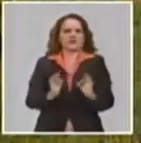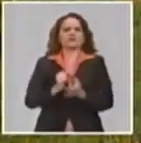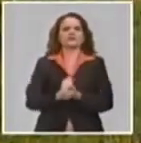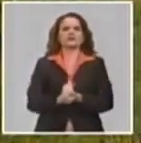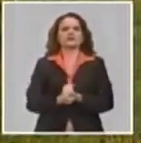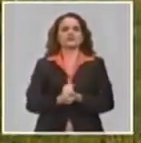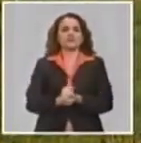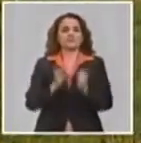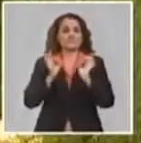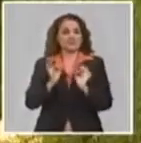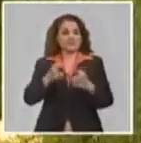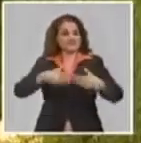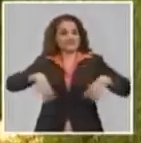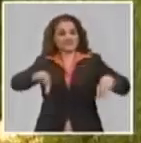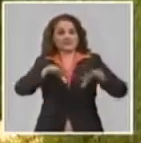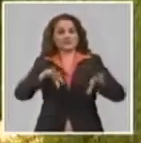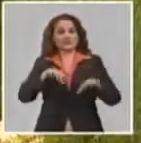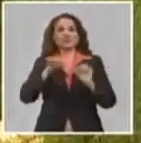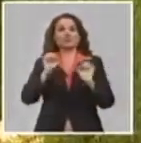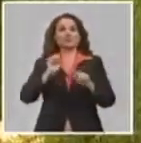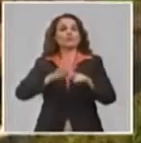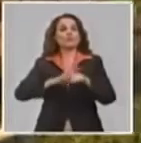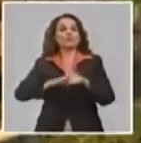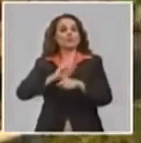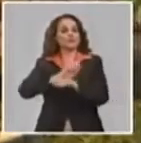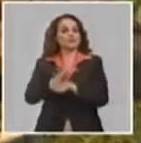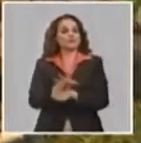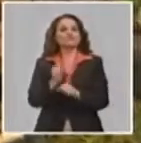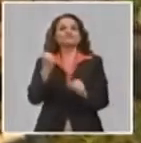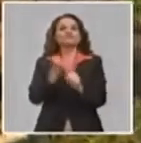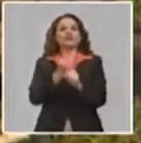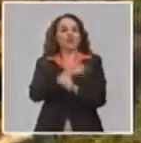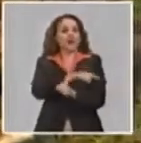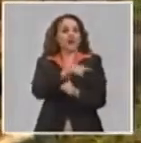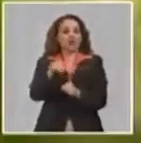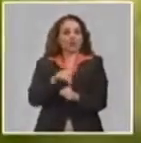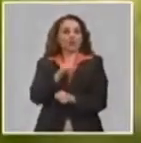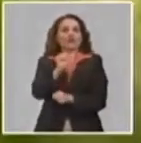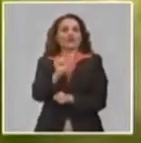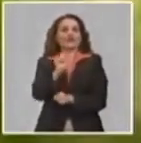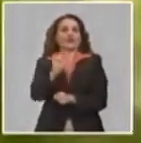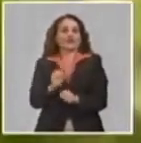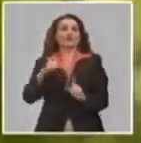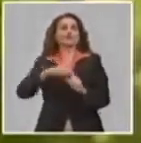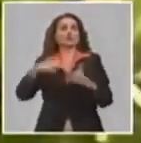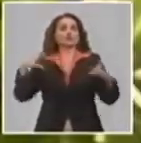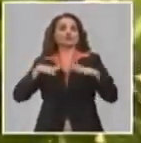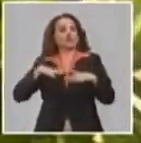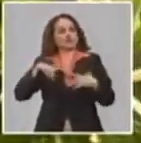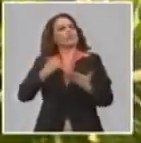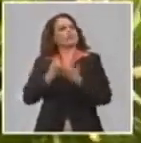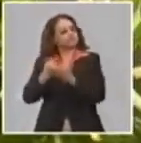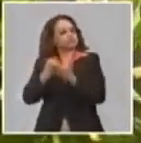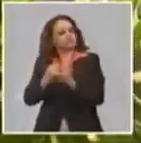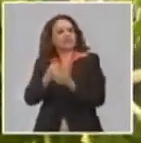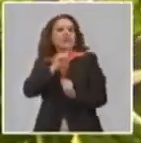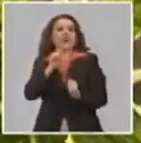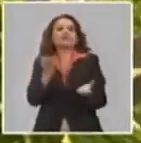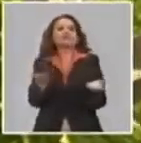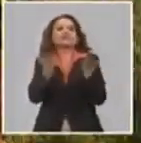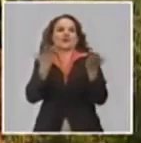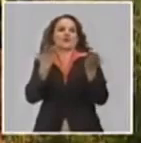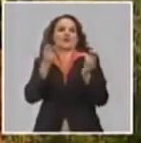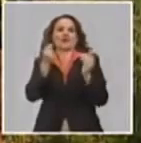el nuevo coronavirus, los trabajadores del turismo continúan siendo útiles y a la vez contribuyen al desarrollo económico de la